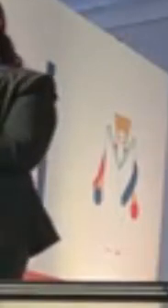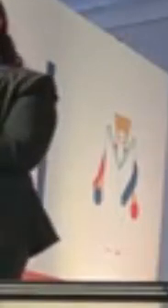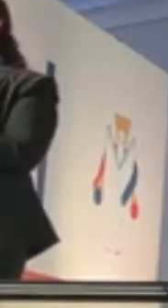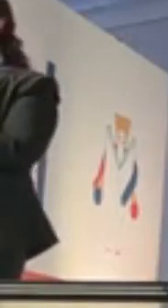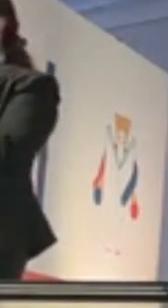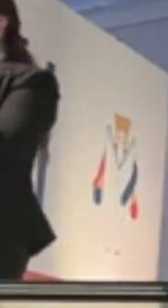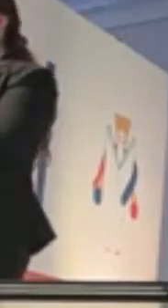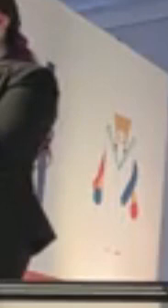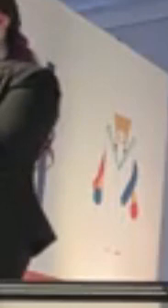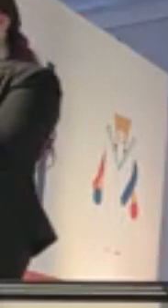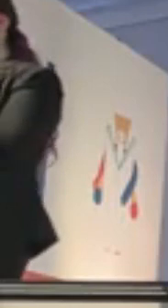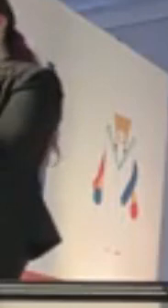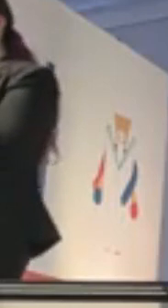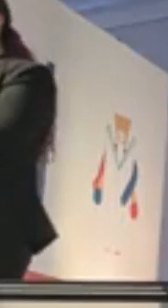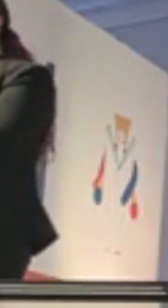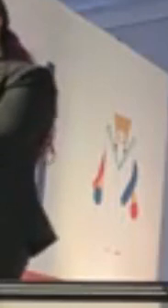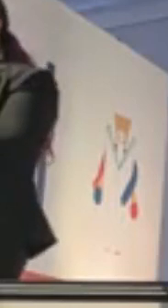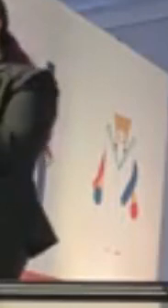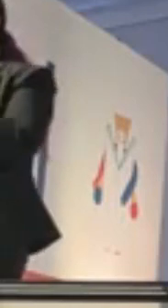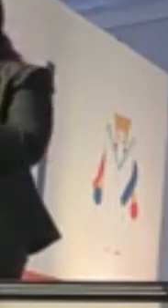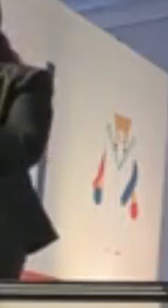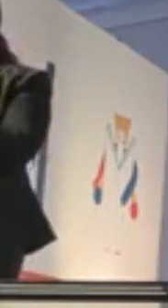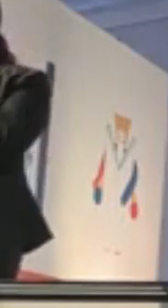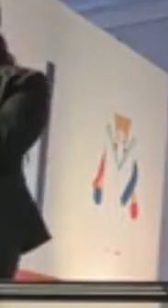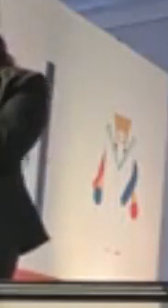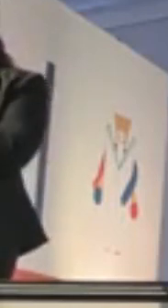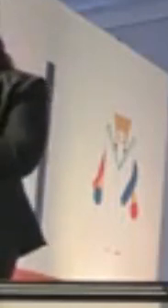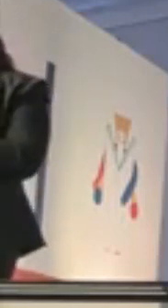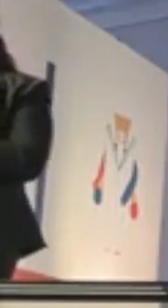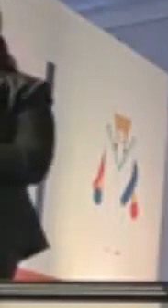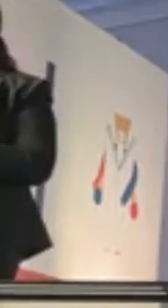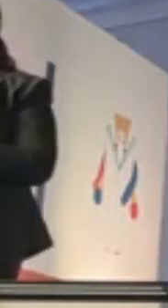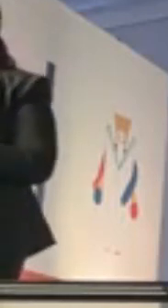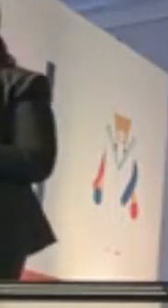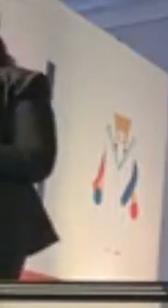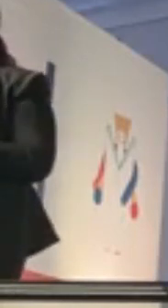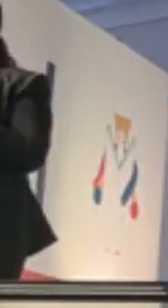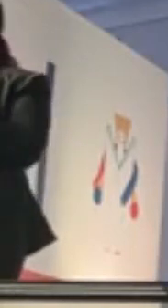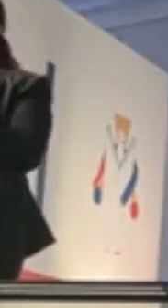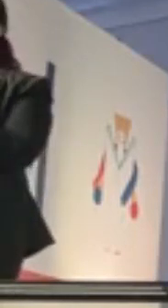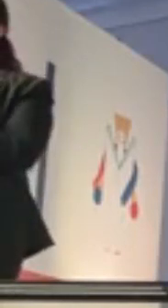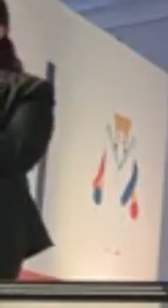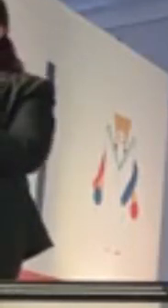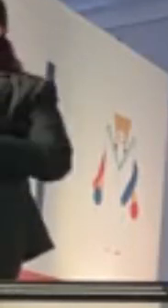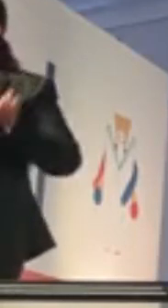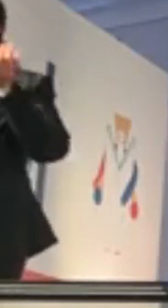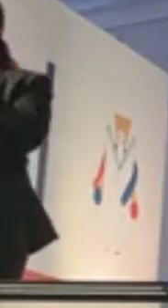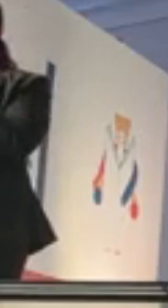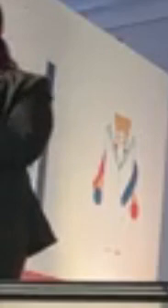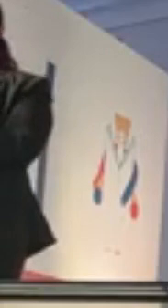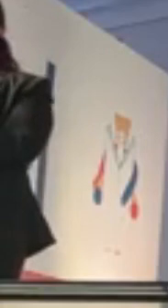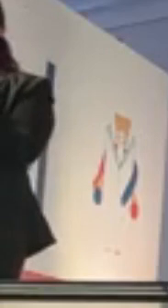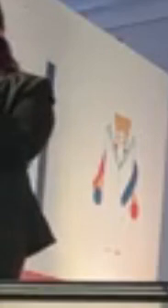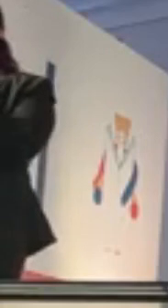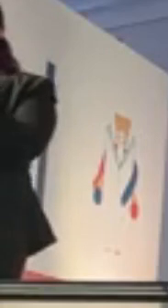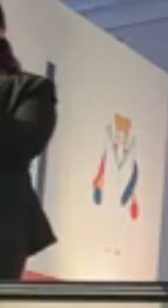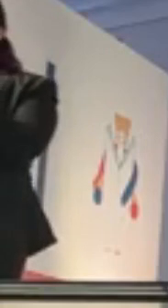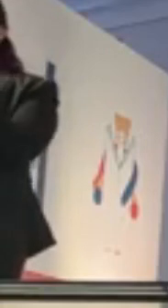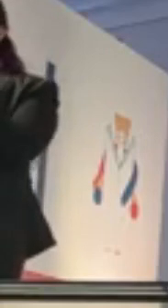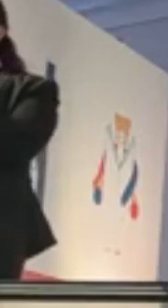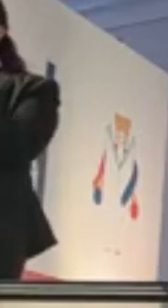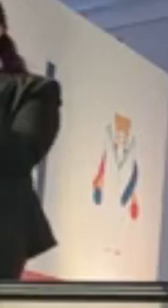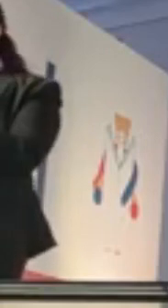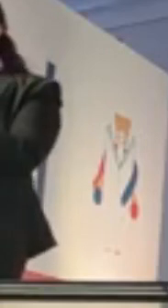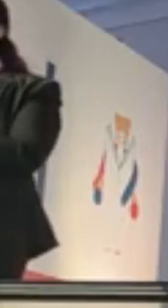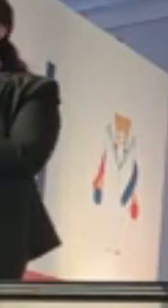salido. Y esto, bueno, quiero destacarlo, que es importante para mí hacer libros que sean útiles, y